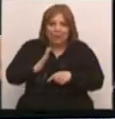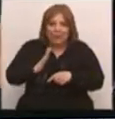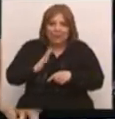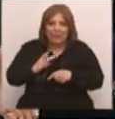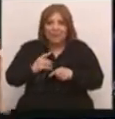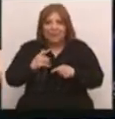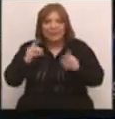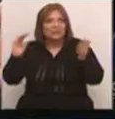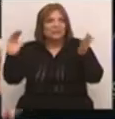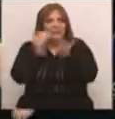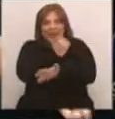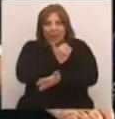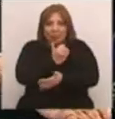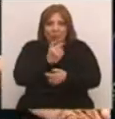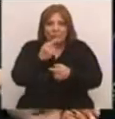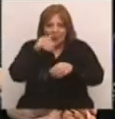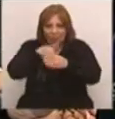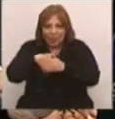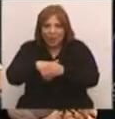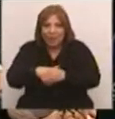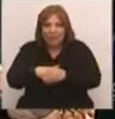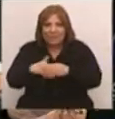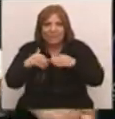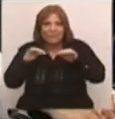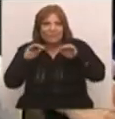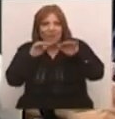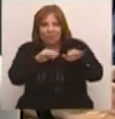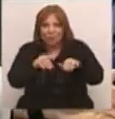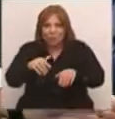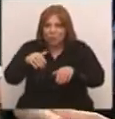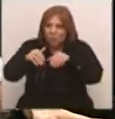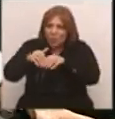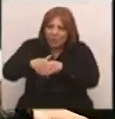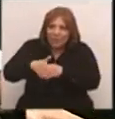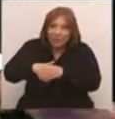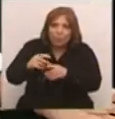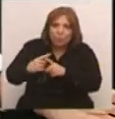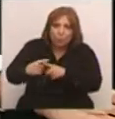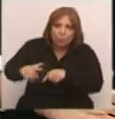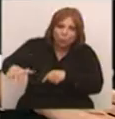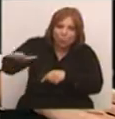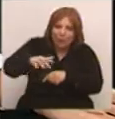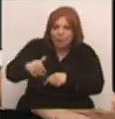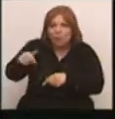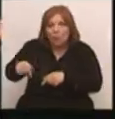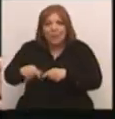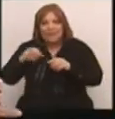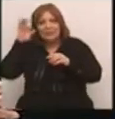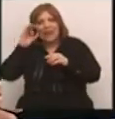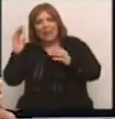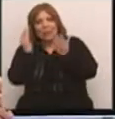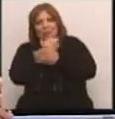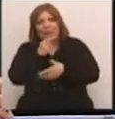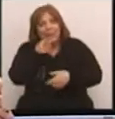sido destituida, una mujer electa democráticamente en Brasil, haya sido destituida como ocurrió con Dilma Rousseff. No me